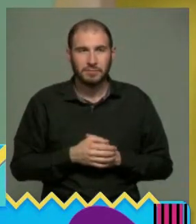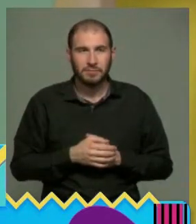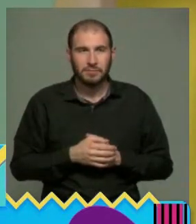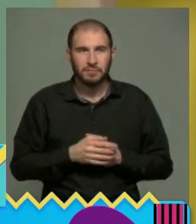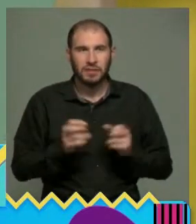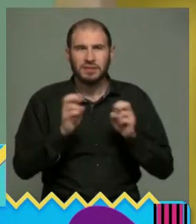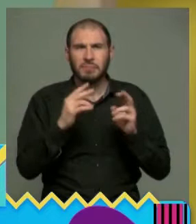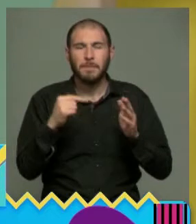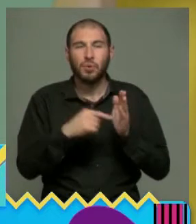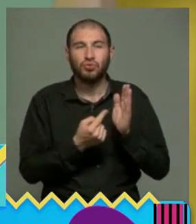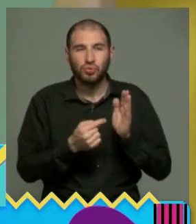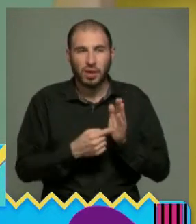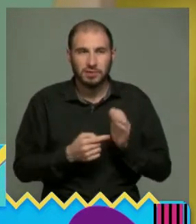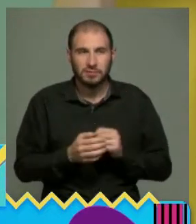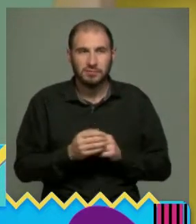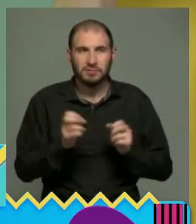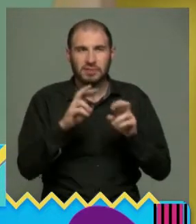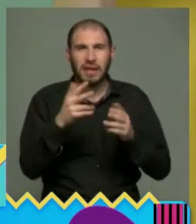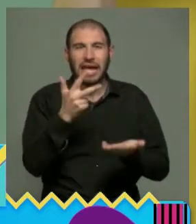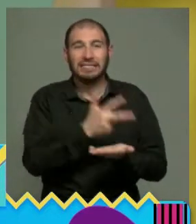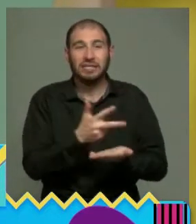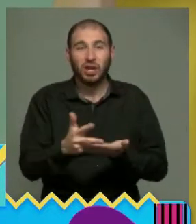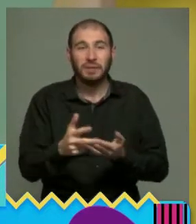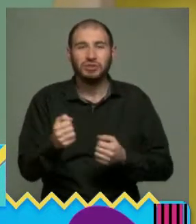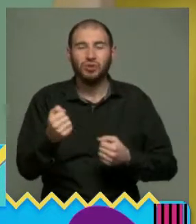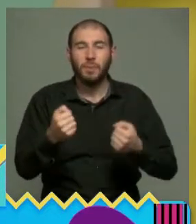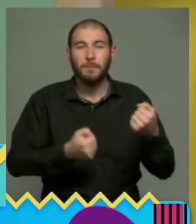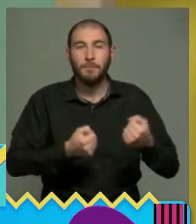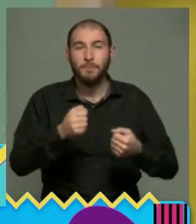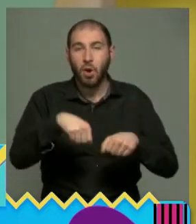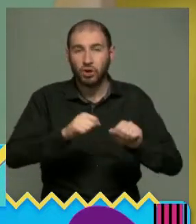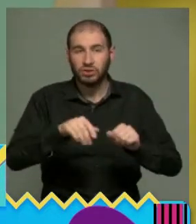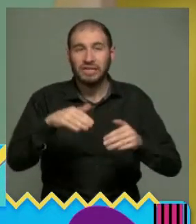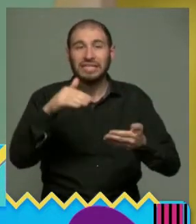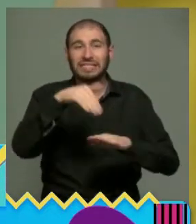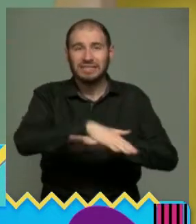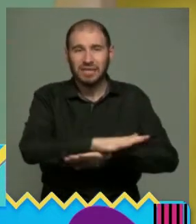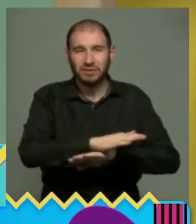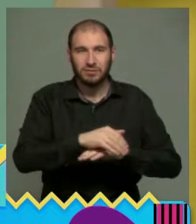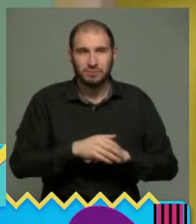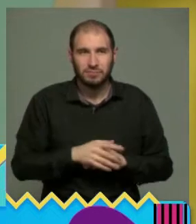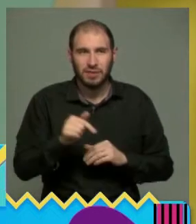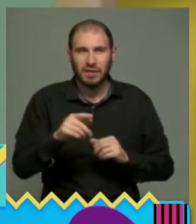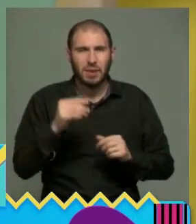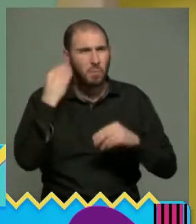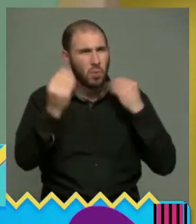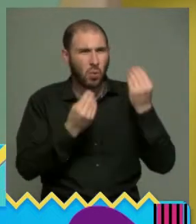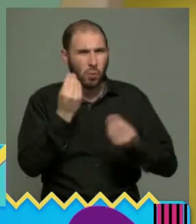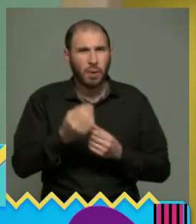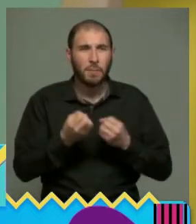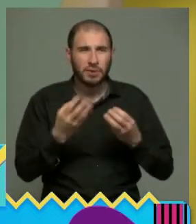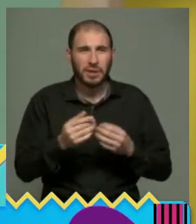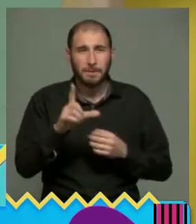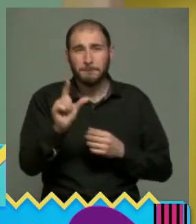un asunto puntual. Sí. El caso del estacionamiento para motociclistas, que en el centro es realmente un tema de preocupación, porque